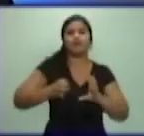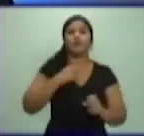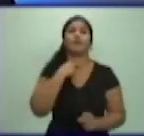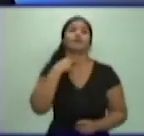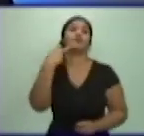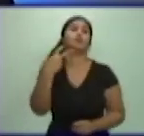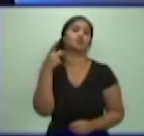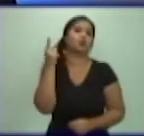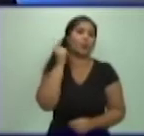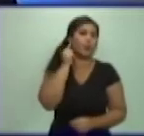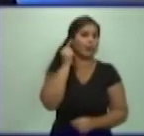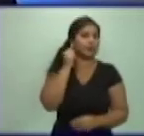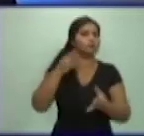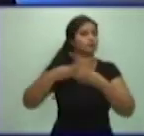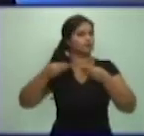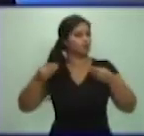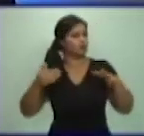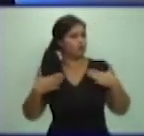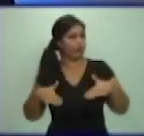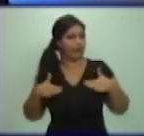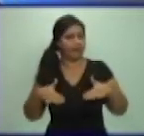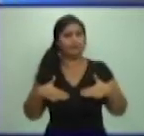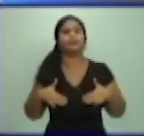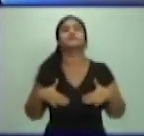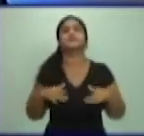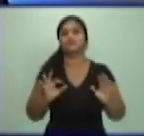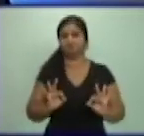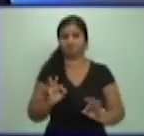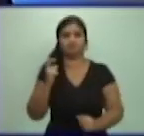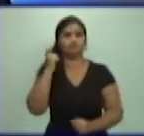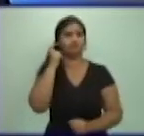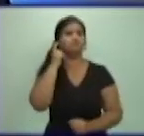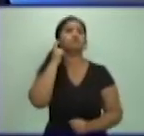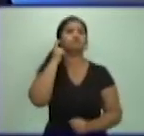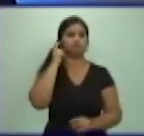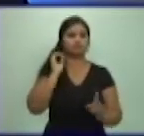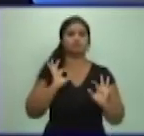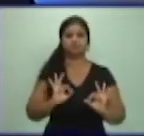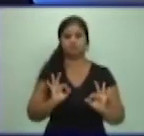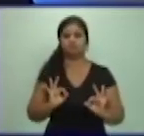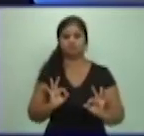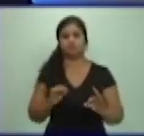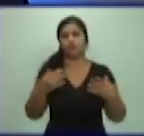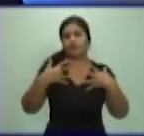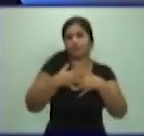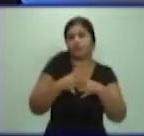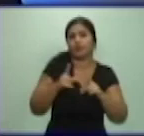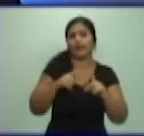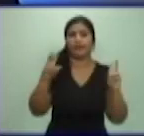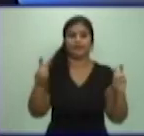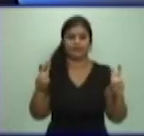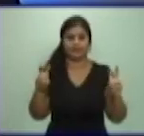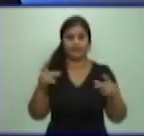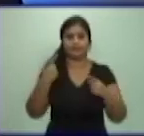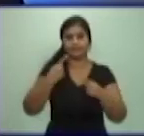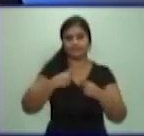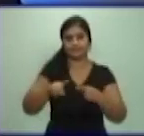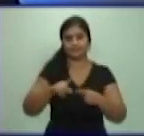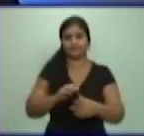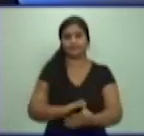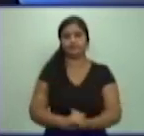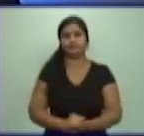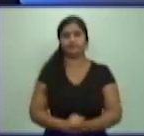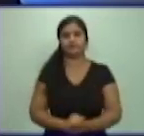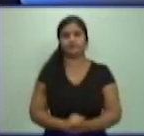poderse familiarizar con lo que plantea el dictado, con el tema, con las ideas fundamentales. Y, por